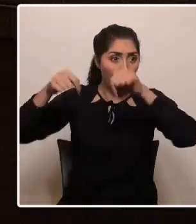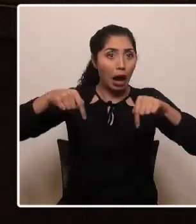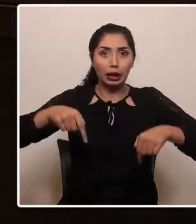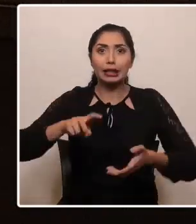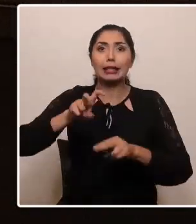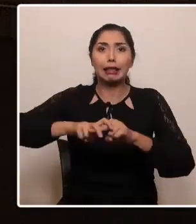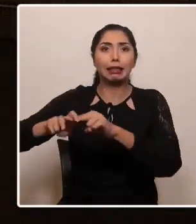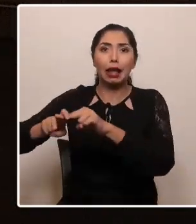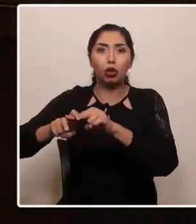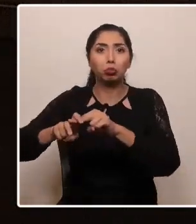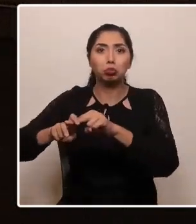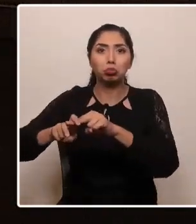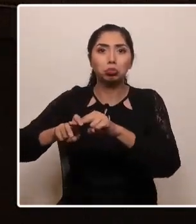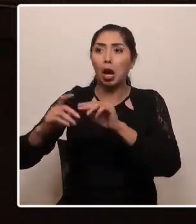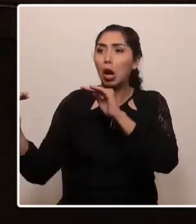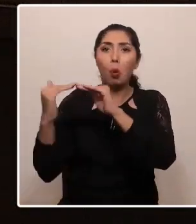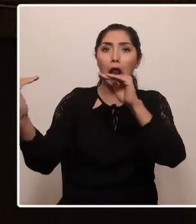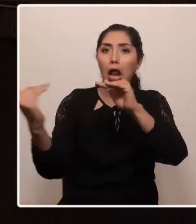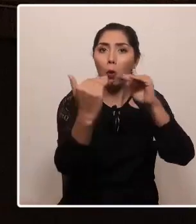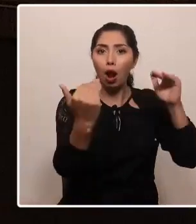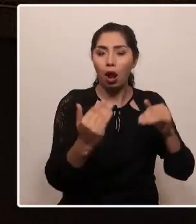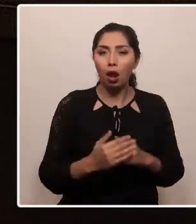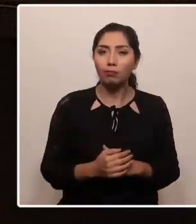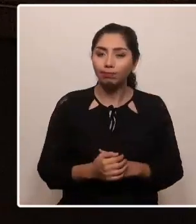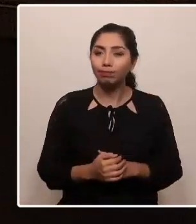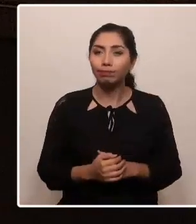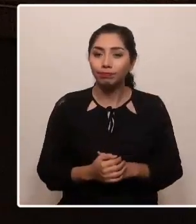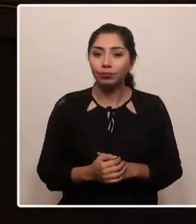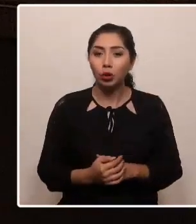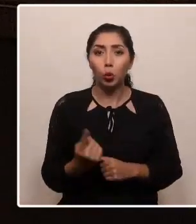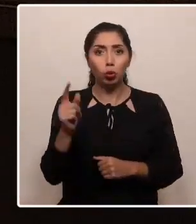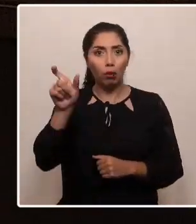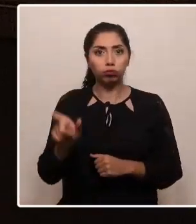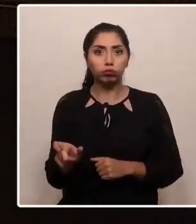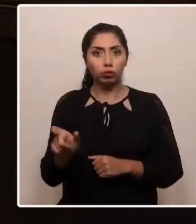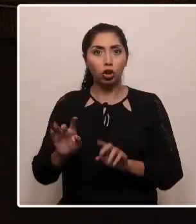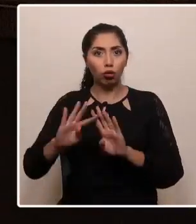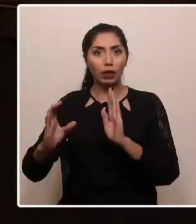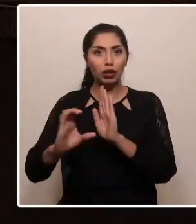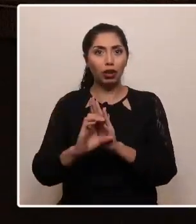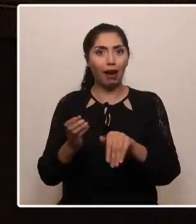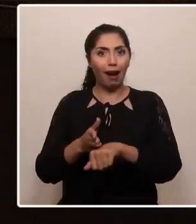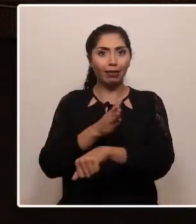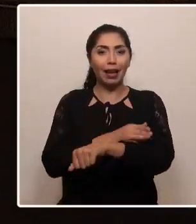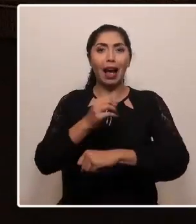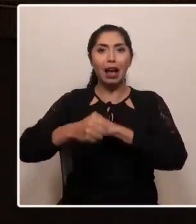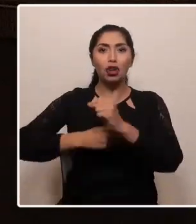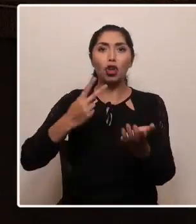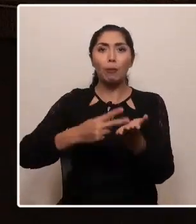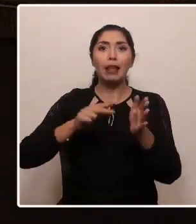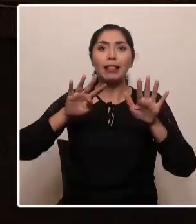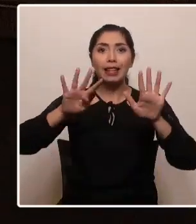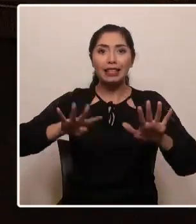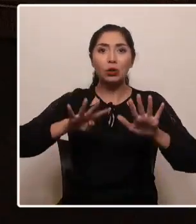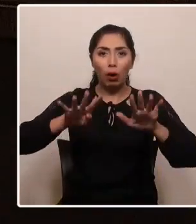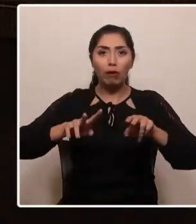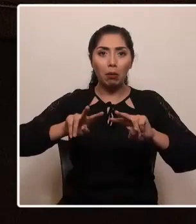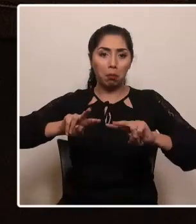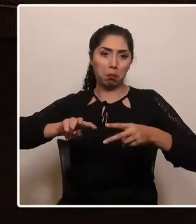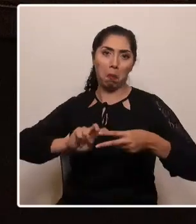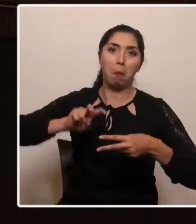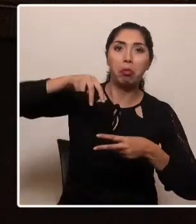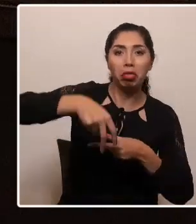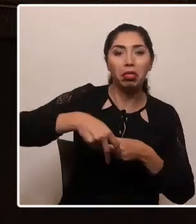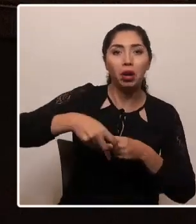pares. Qué irónico que hoy una convencional que saltó los torniquetes durante el año 2019, que justo le tocó ser vocera